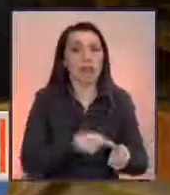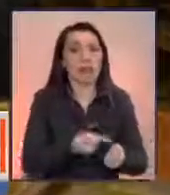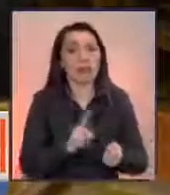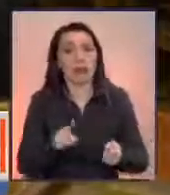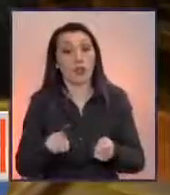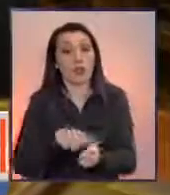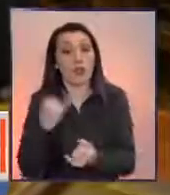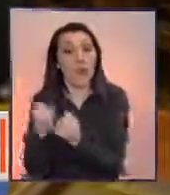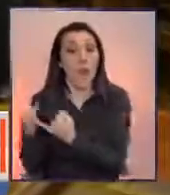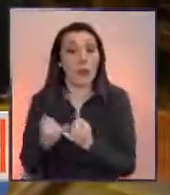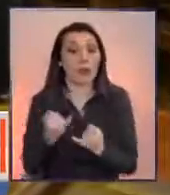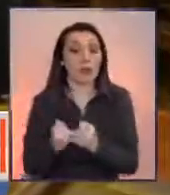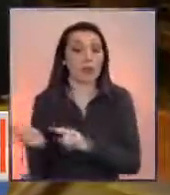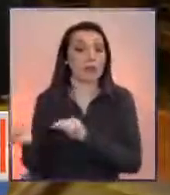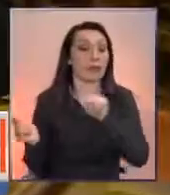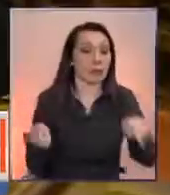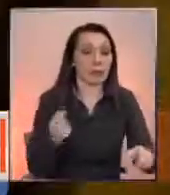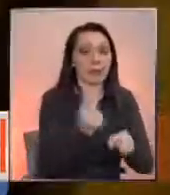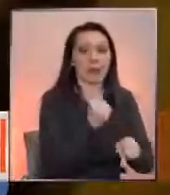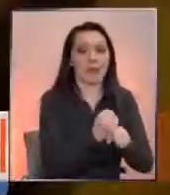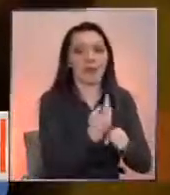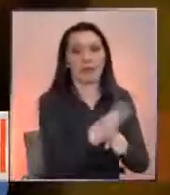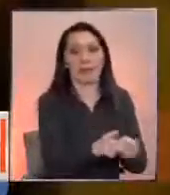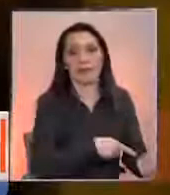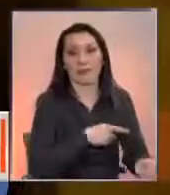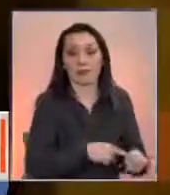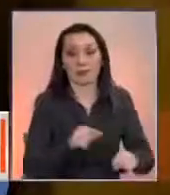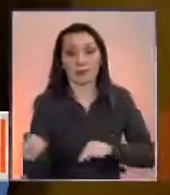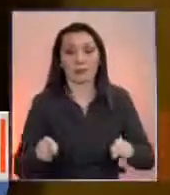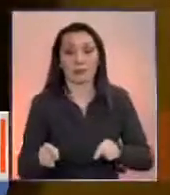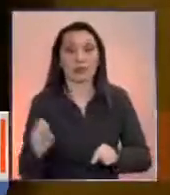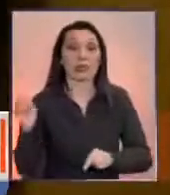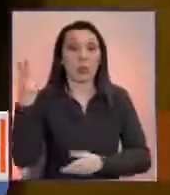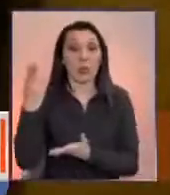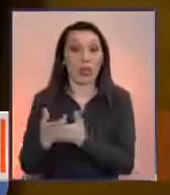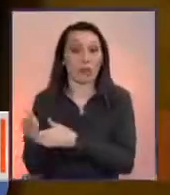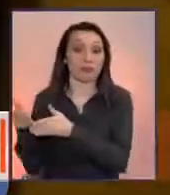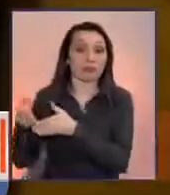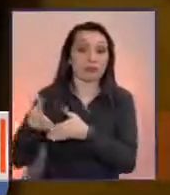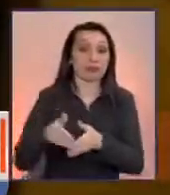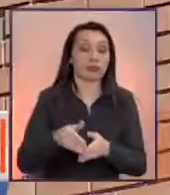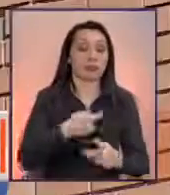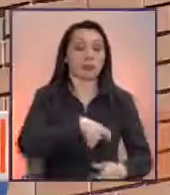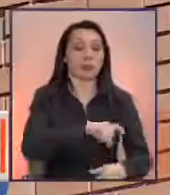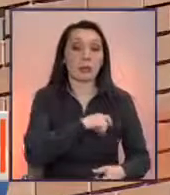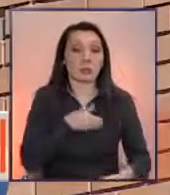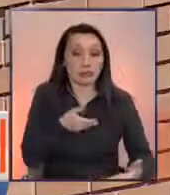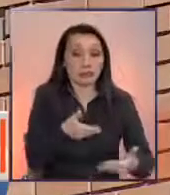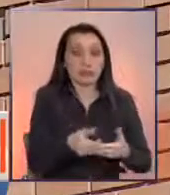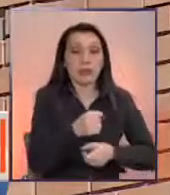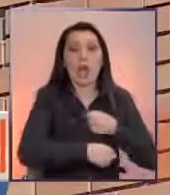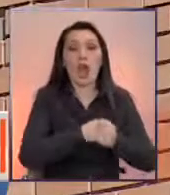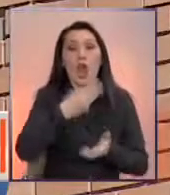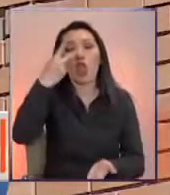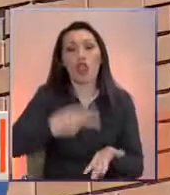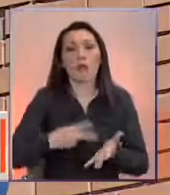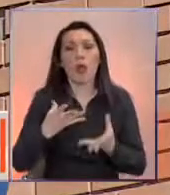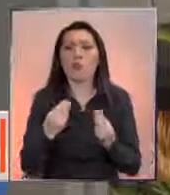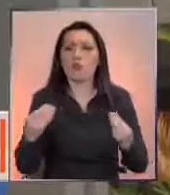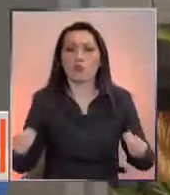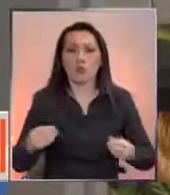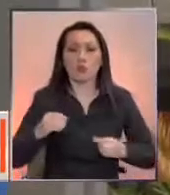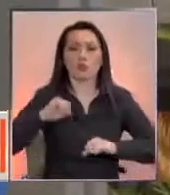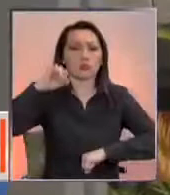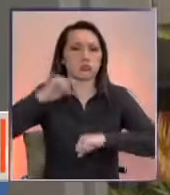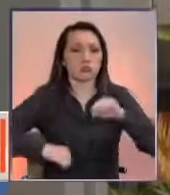parientes y amigos, llegaban a trabajar ahí cuando jóvenes. La segunda gran oleada de españoles se produce cuando se acercaba el año 2000 con el arribo de muchos